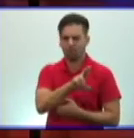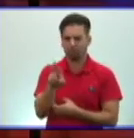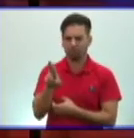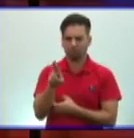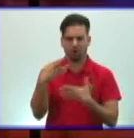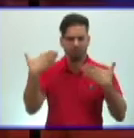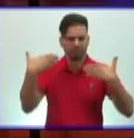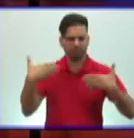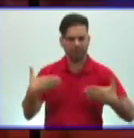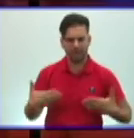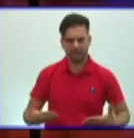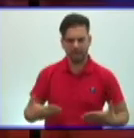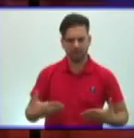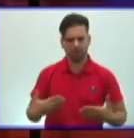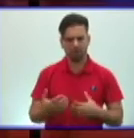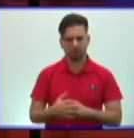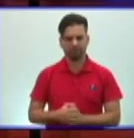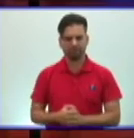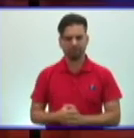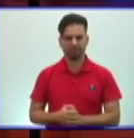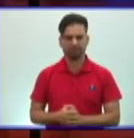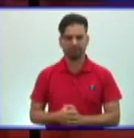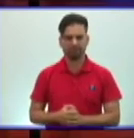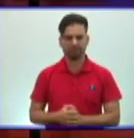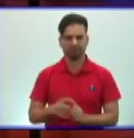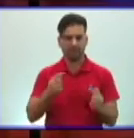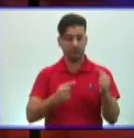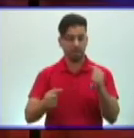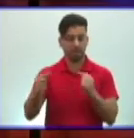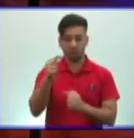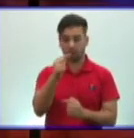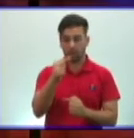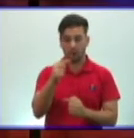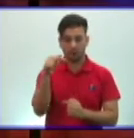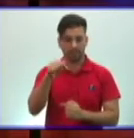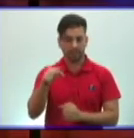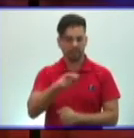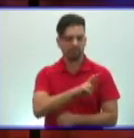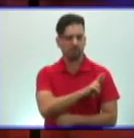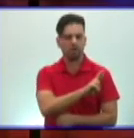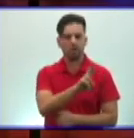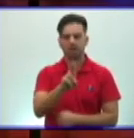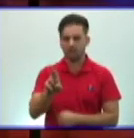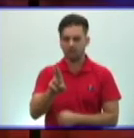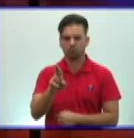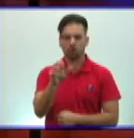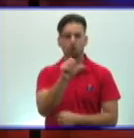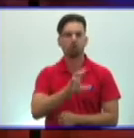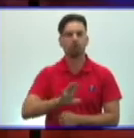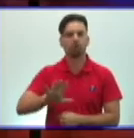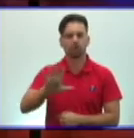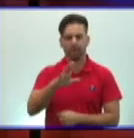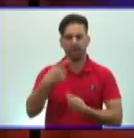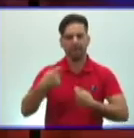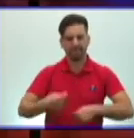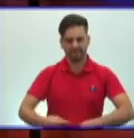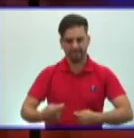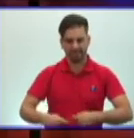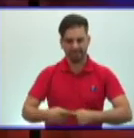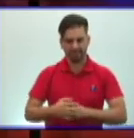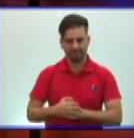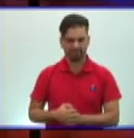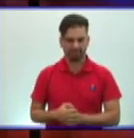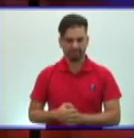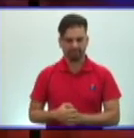ganara el espacio que por lógica y por sentido elemental de humanidad debe tener. Y en este sentido, ¿qué es